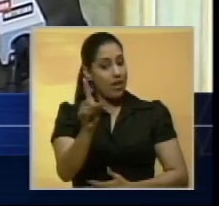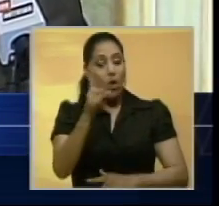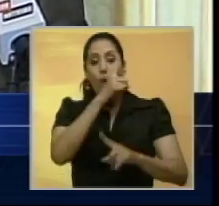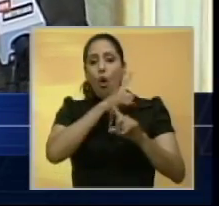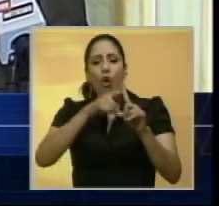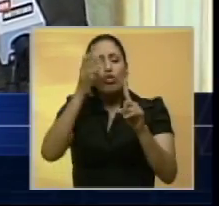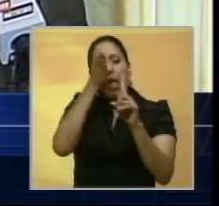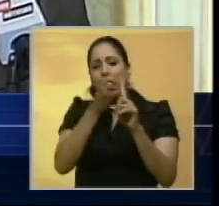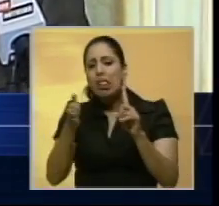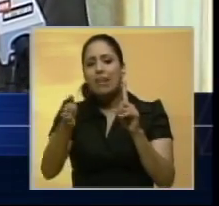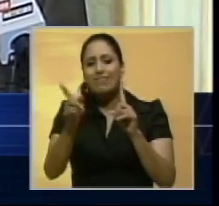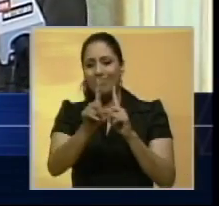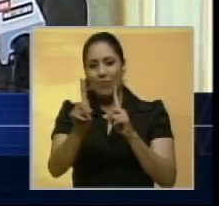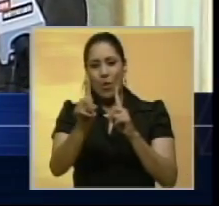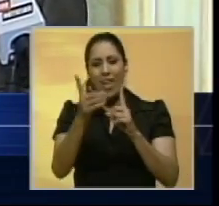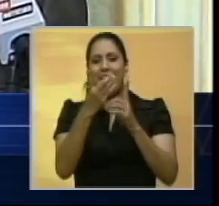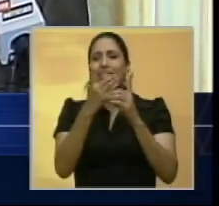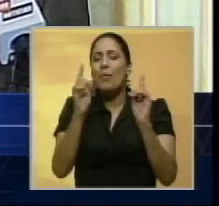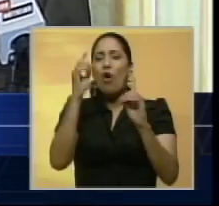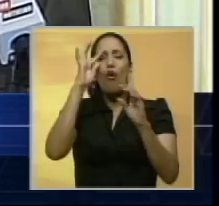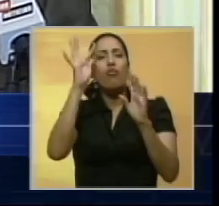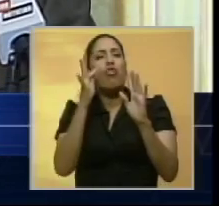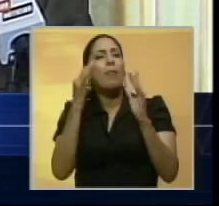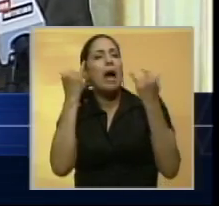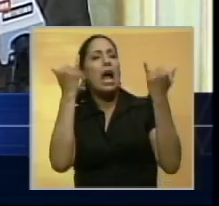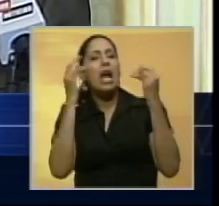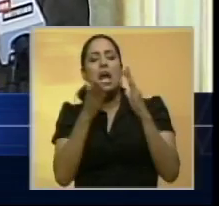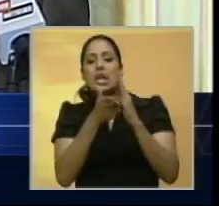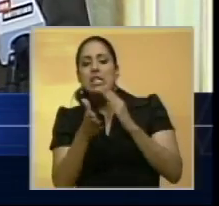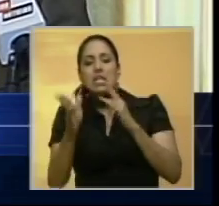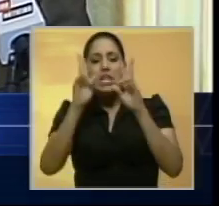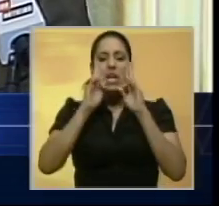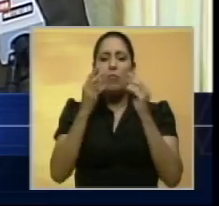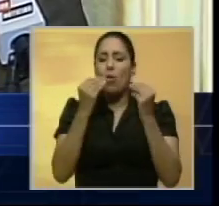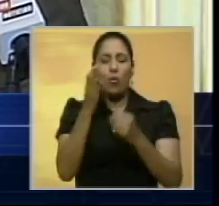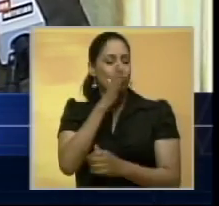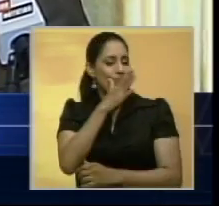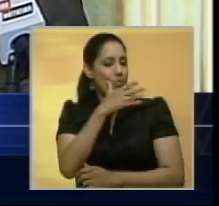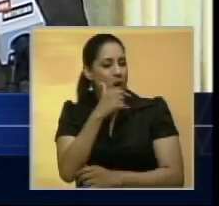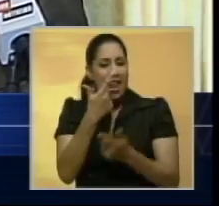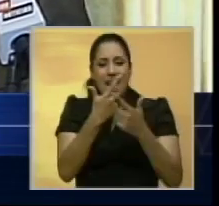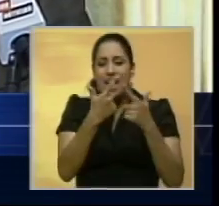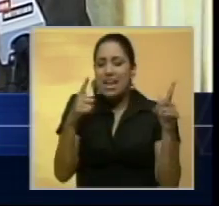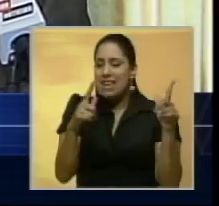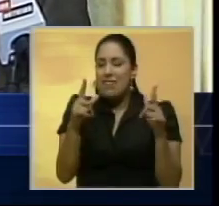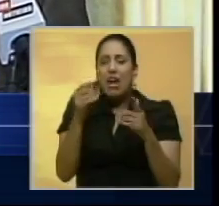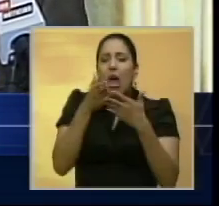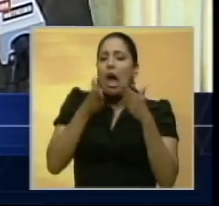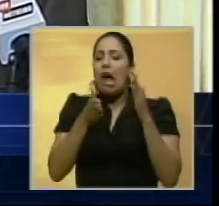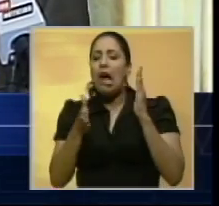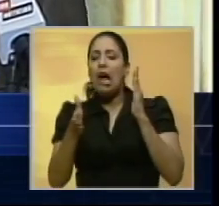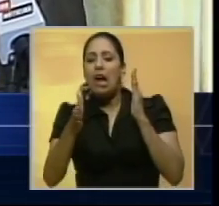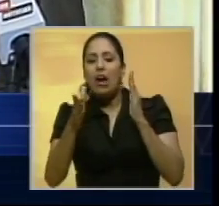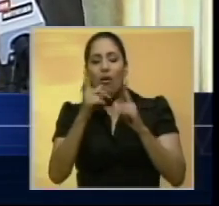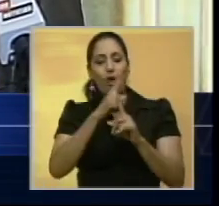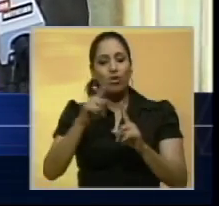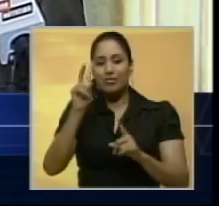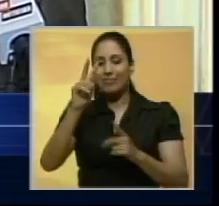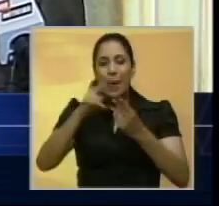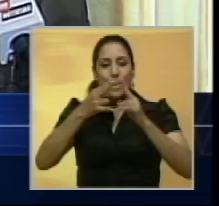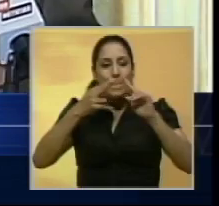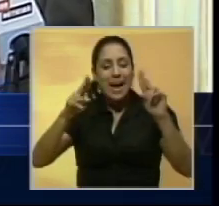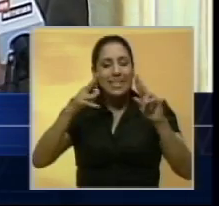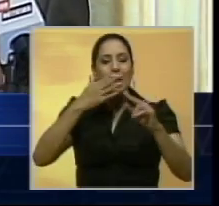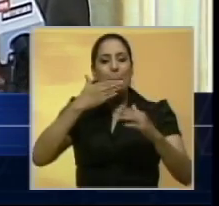otra vía más democrática, más transparente, más libre de poder lograr la paz en Venezuela,